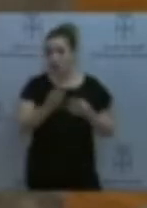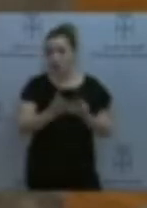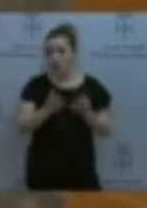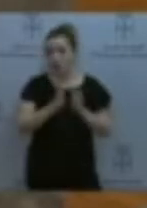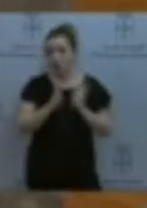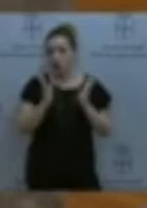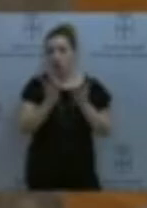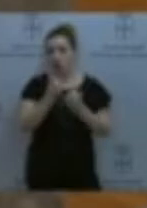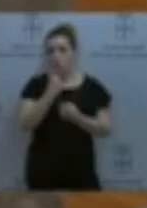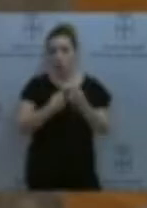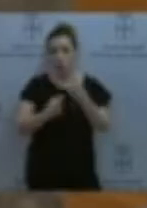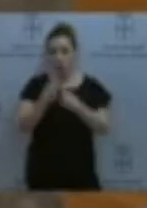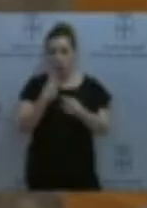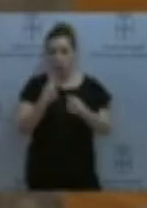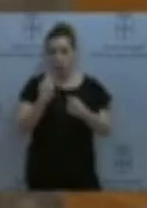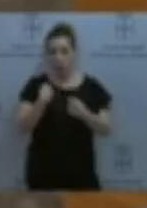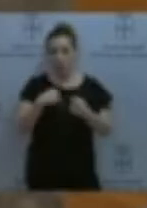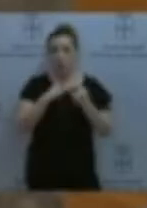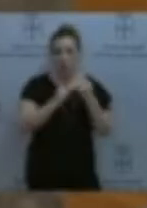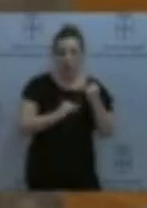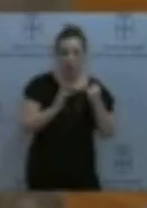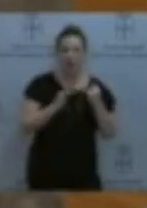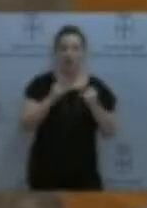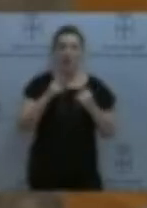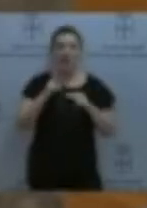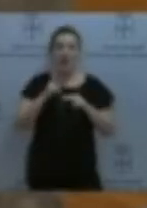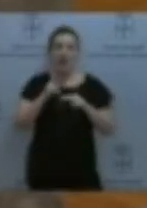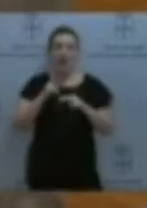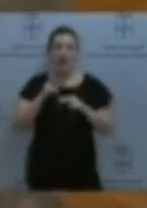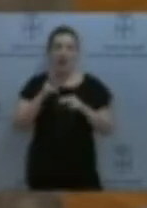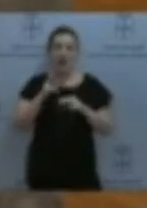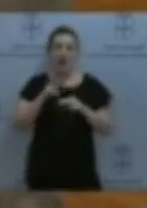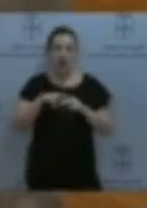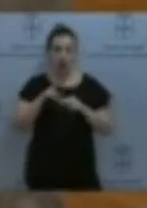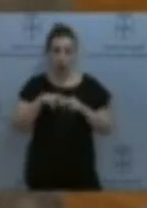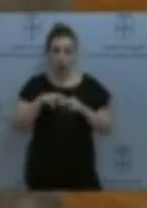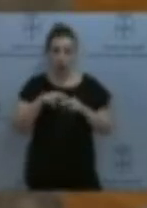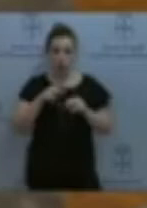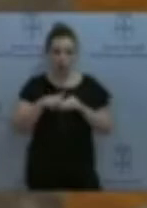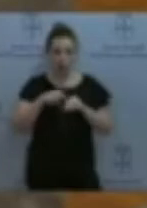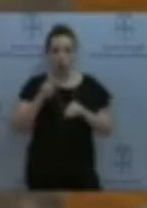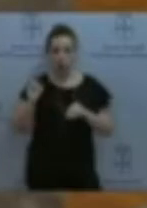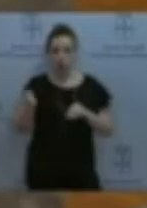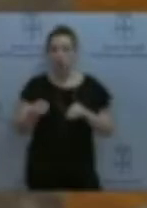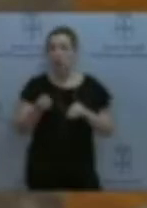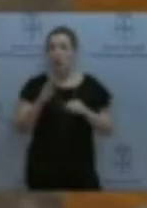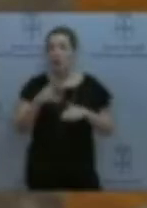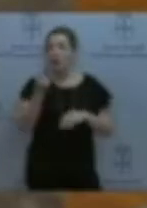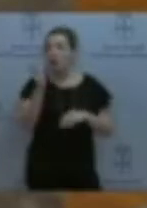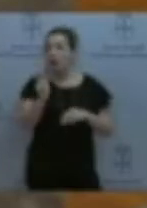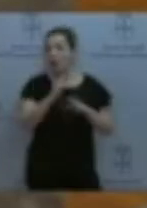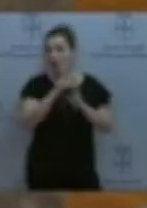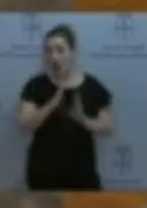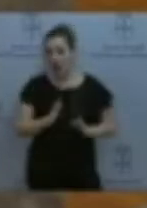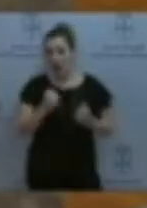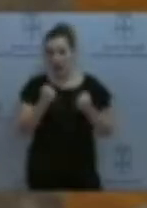participamos activamente. Y respecto de la configuración del precio final de la energía, hemos reiterado en numerosas